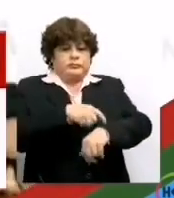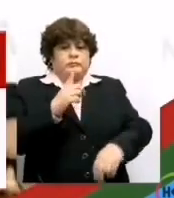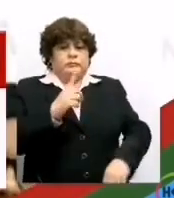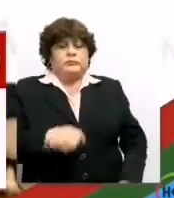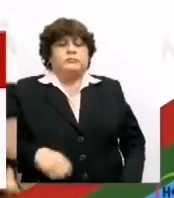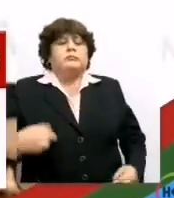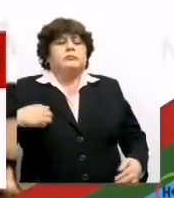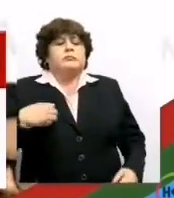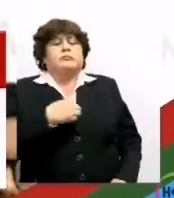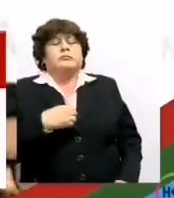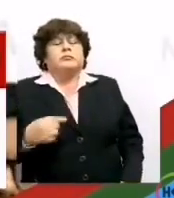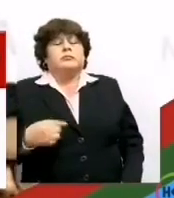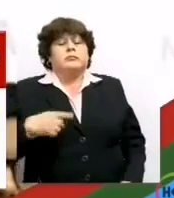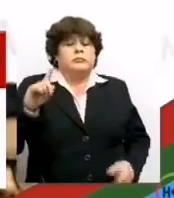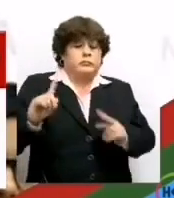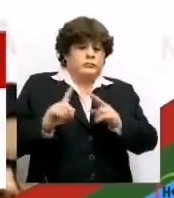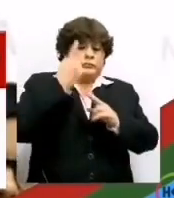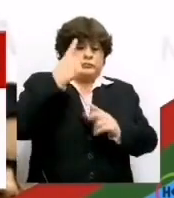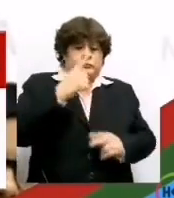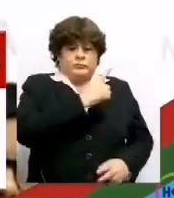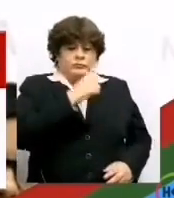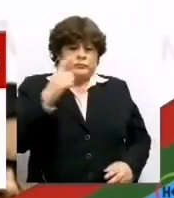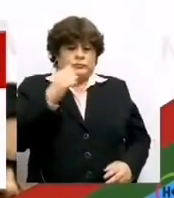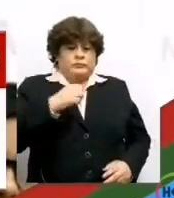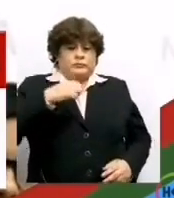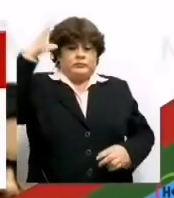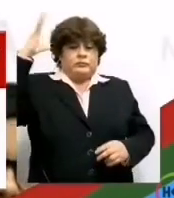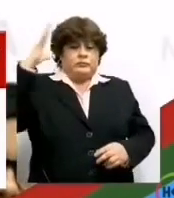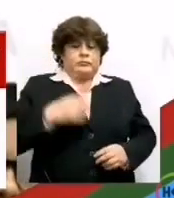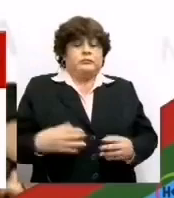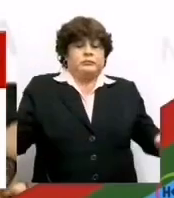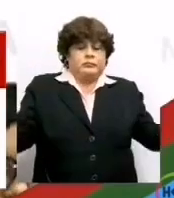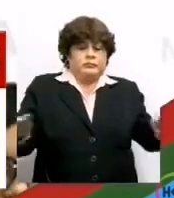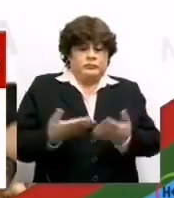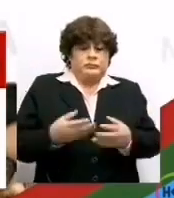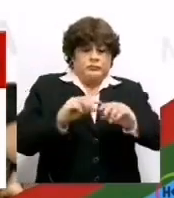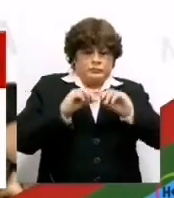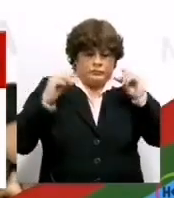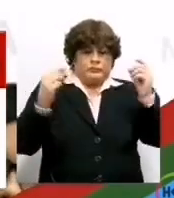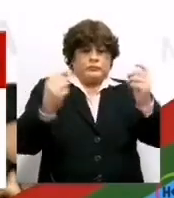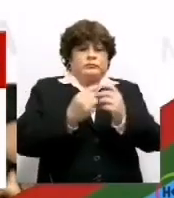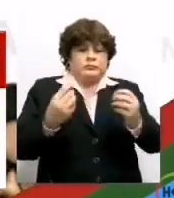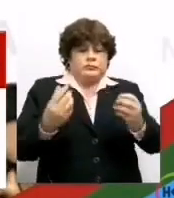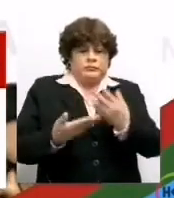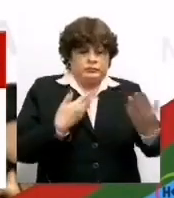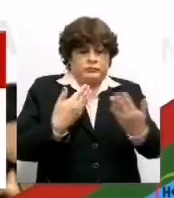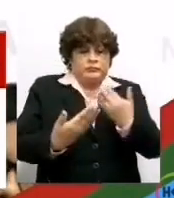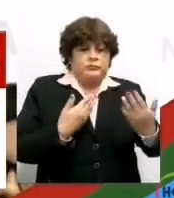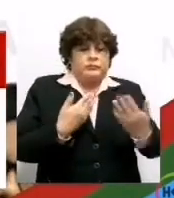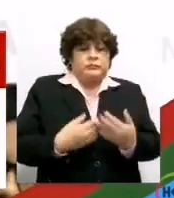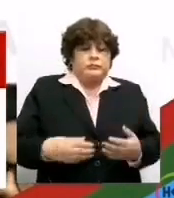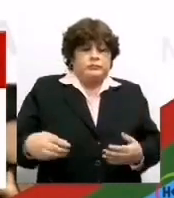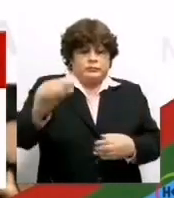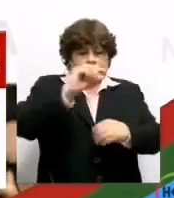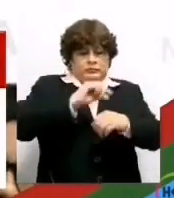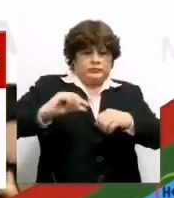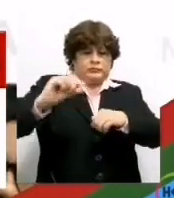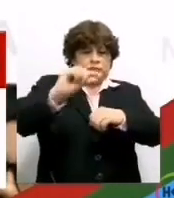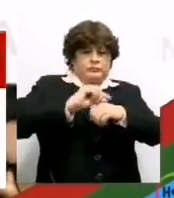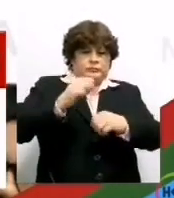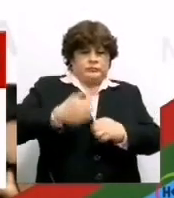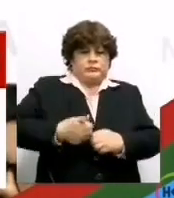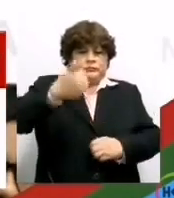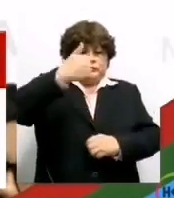ahora nosotros los primeros 100 días reuniremos al consejo regional con en la cabeza del gobernador